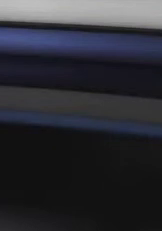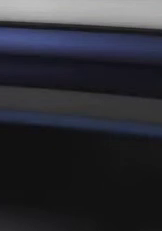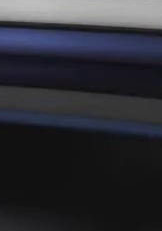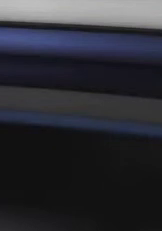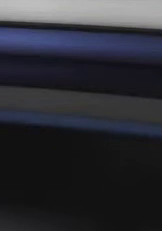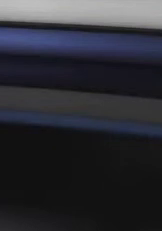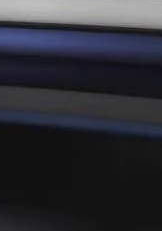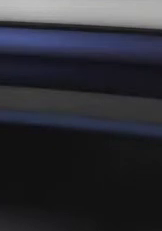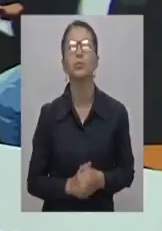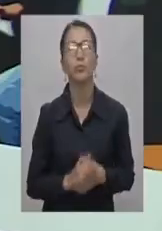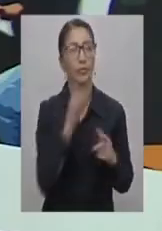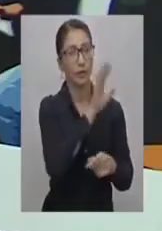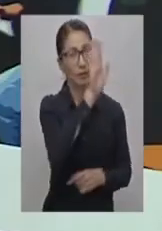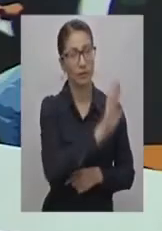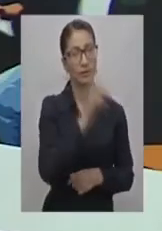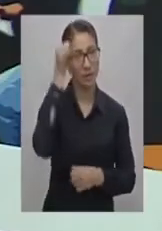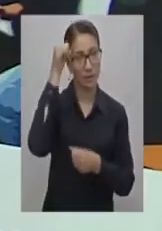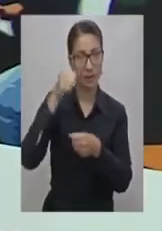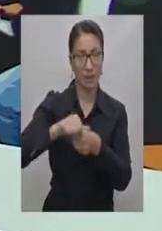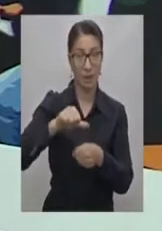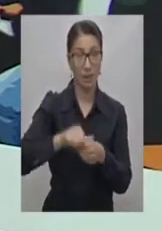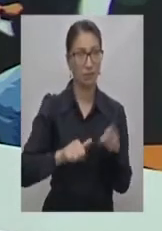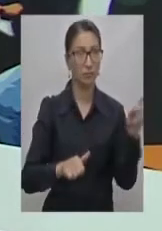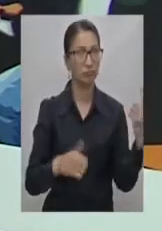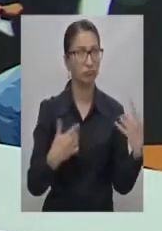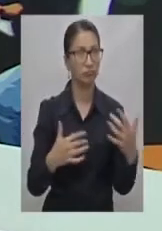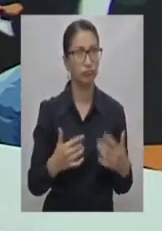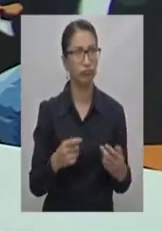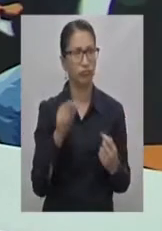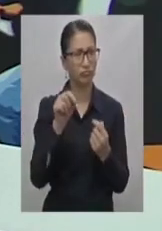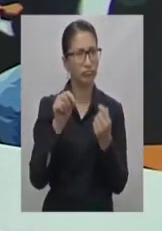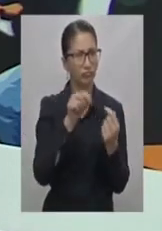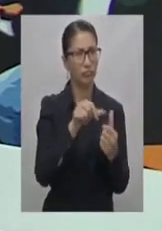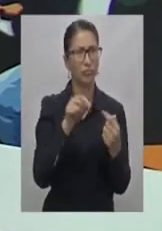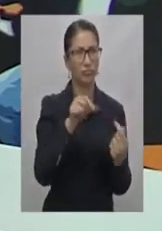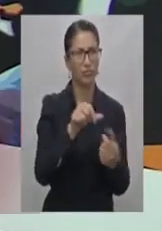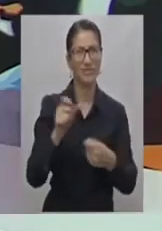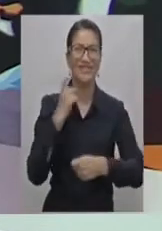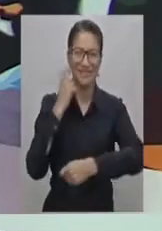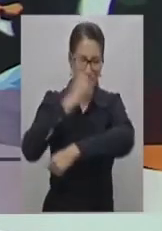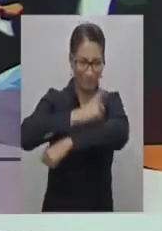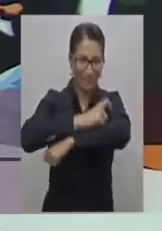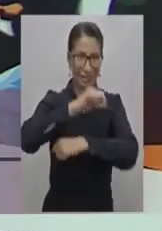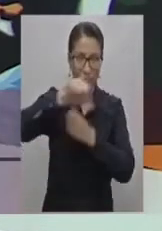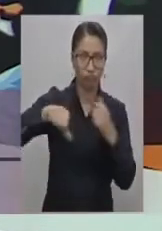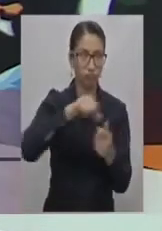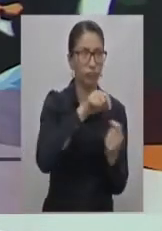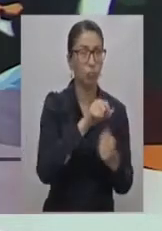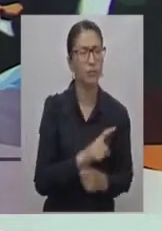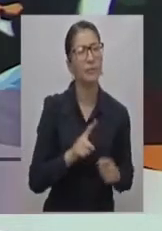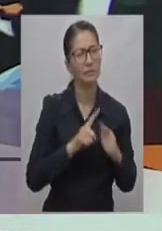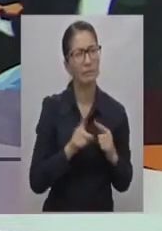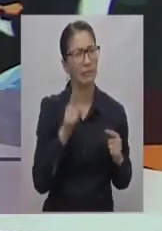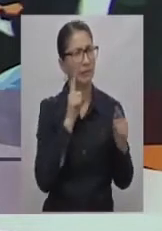Contraloría General de la República. El departamento de Arauca, uno de los más favorecidos con los recursos de las regalías, también